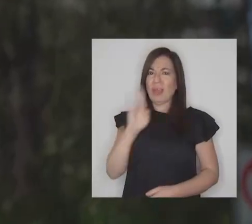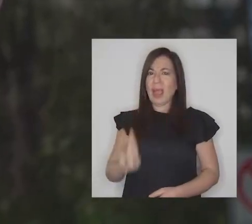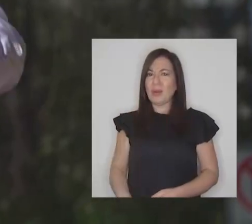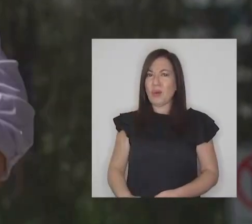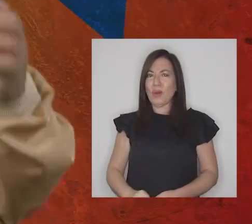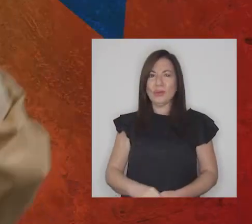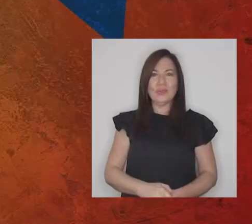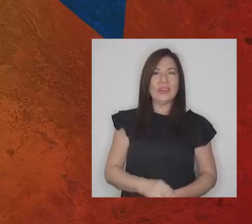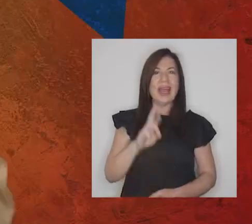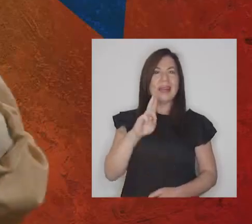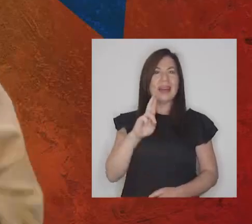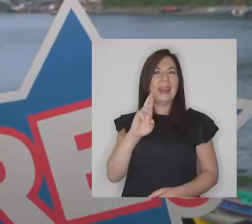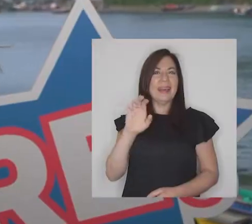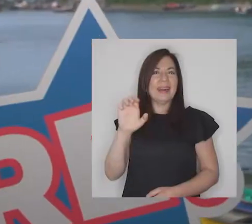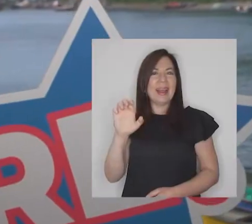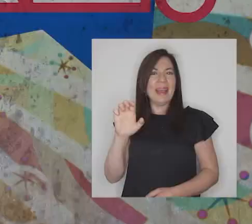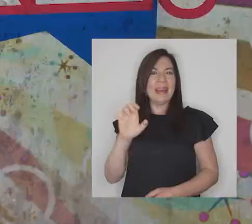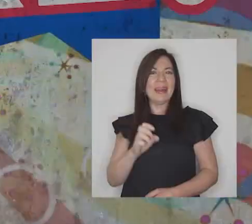republicano